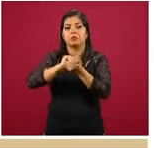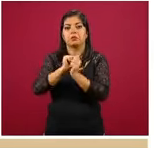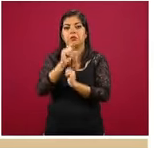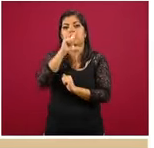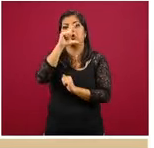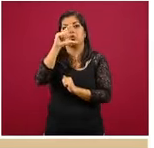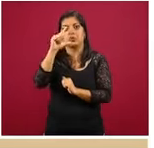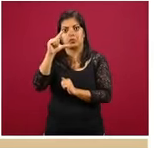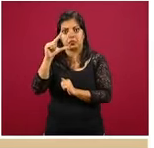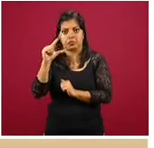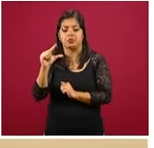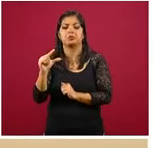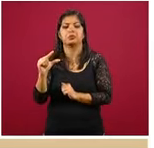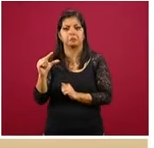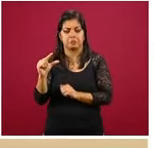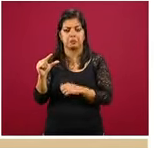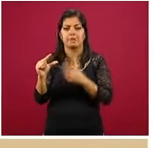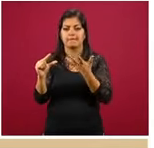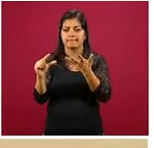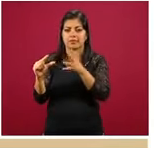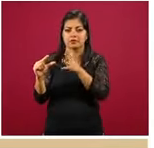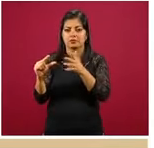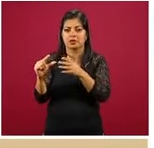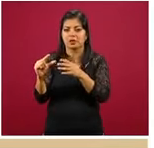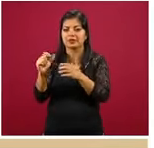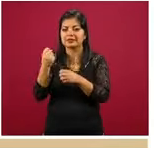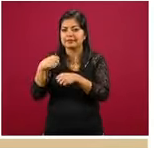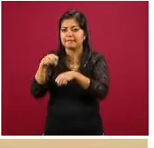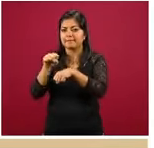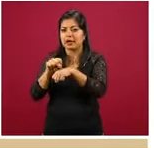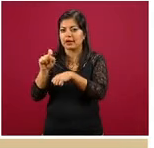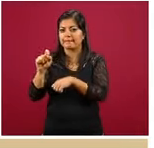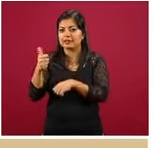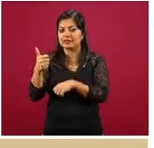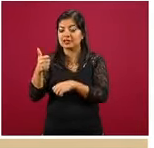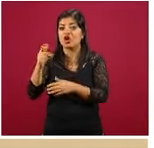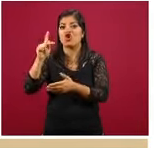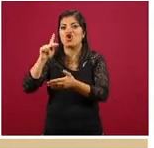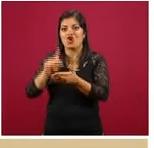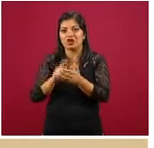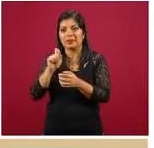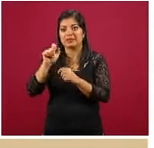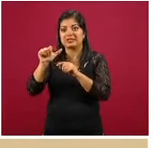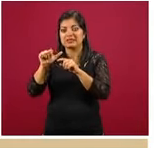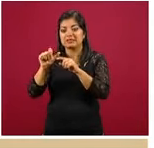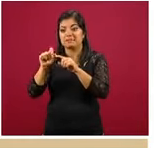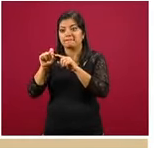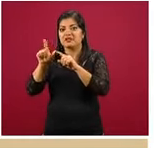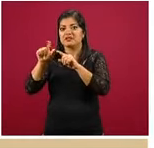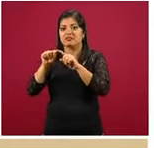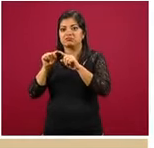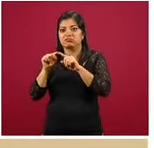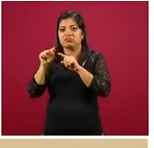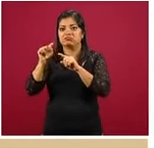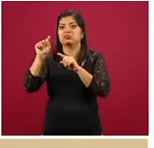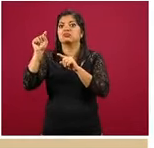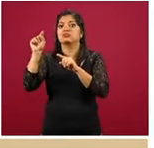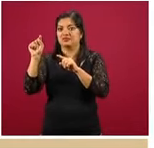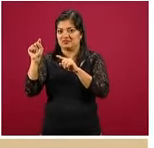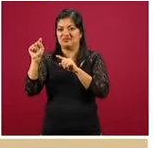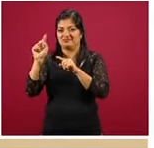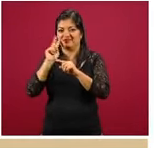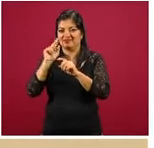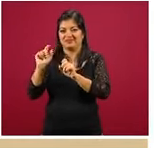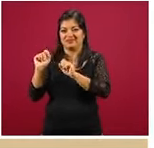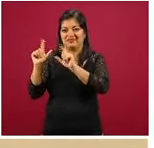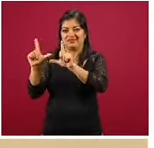descenso importante que prácticamente se dio hasta la semana 26, luego viene este incremento en la semana 27, que ya lo veíamos un poco en la